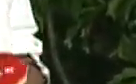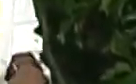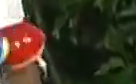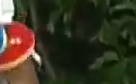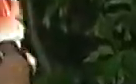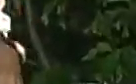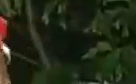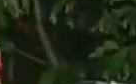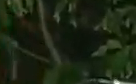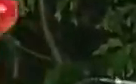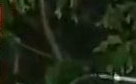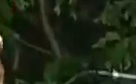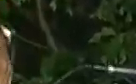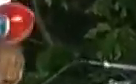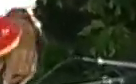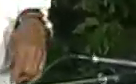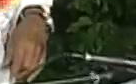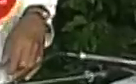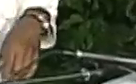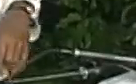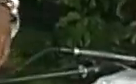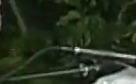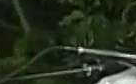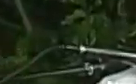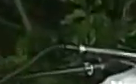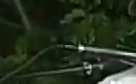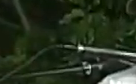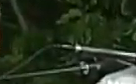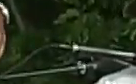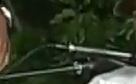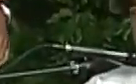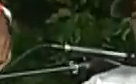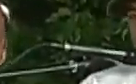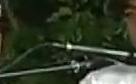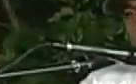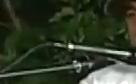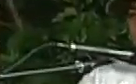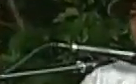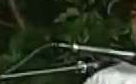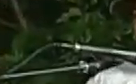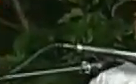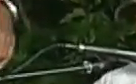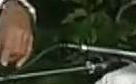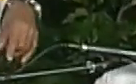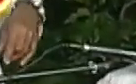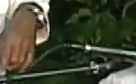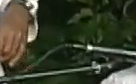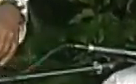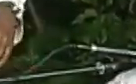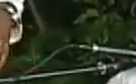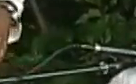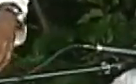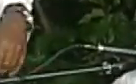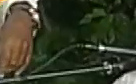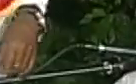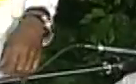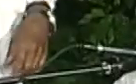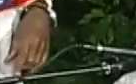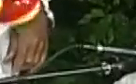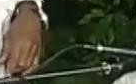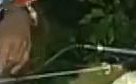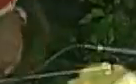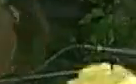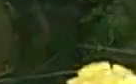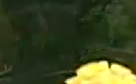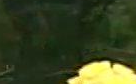vamos a cantar ahora. Todos los barrios unidos, vamos a pintar ahora. Todos los barrios unidos, vamos a